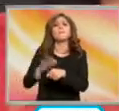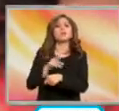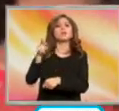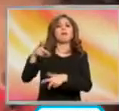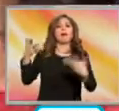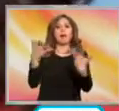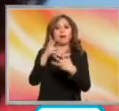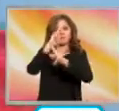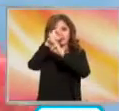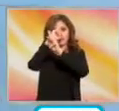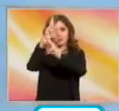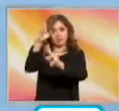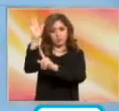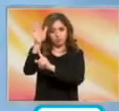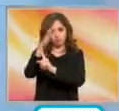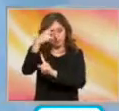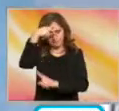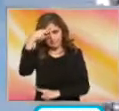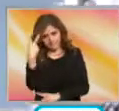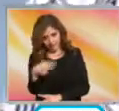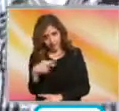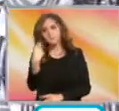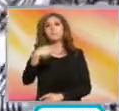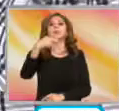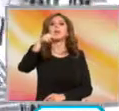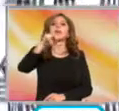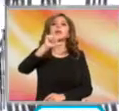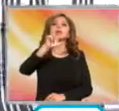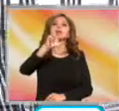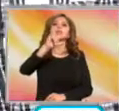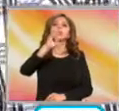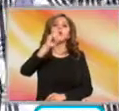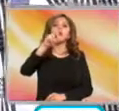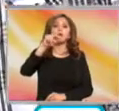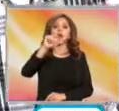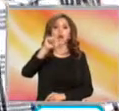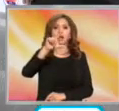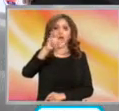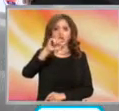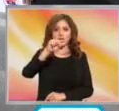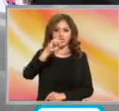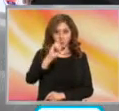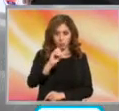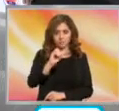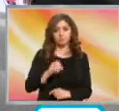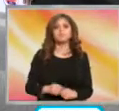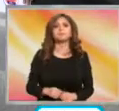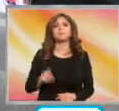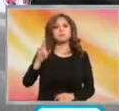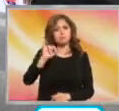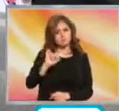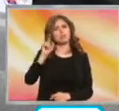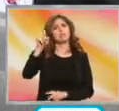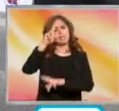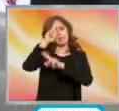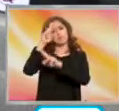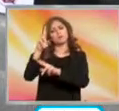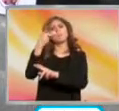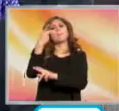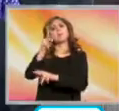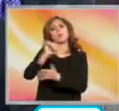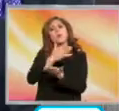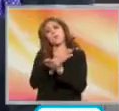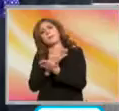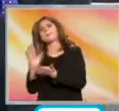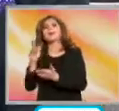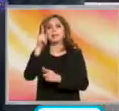el nacionalismo. Sí, sí, lo usamos con muchísimo respeto, ¿no? Con lo que se requiere. Oye, pero otro símbolo patrio es el